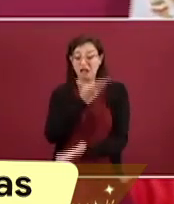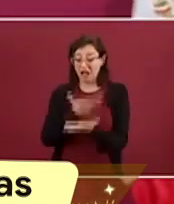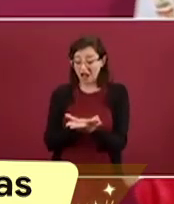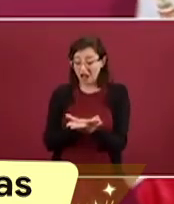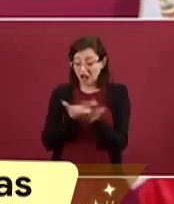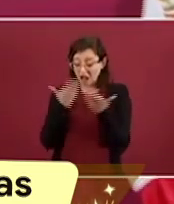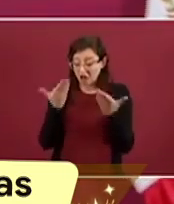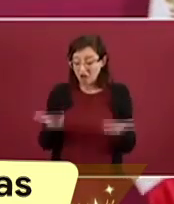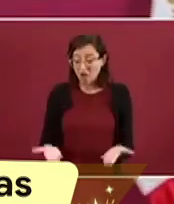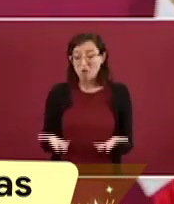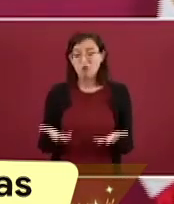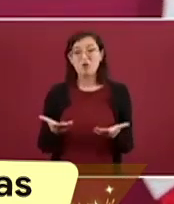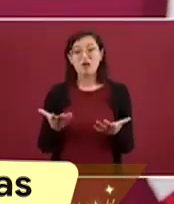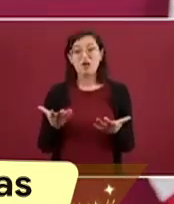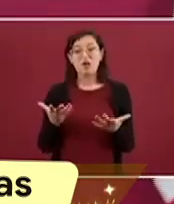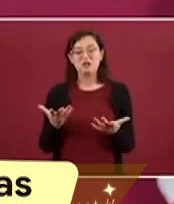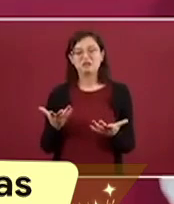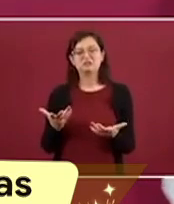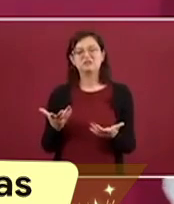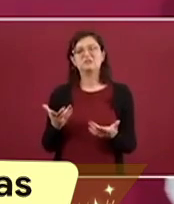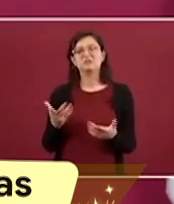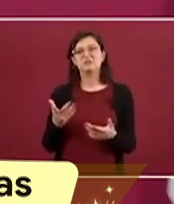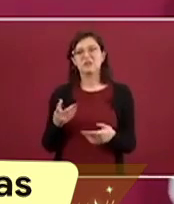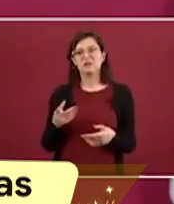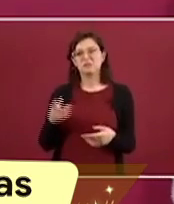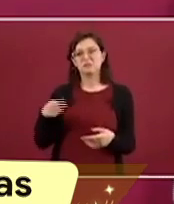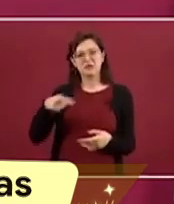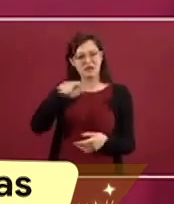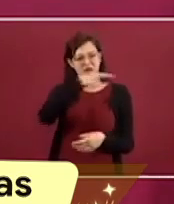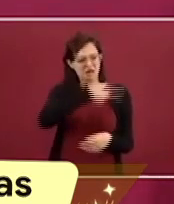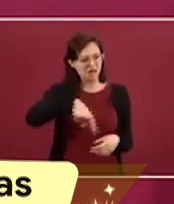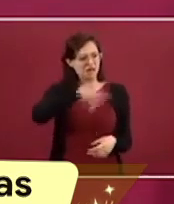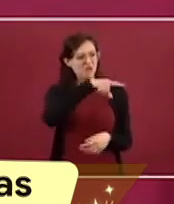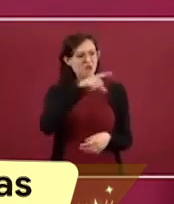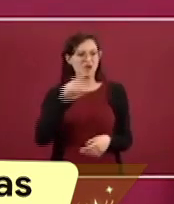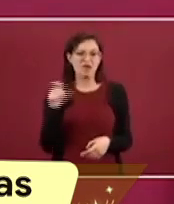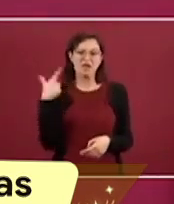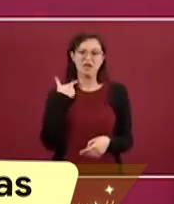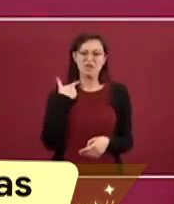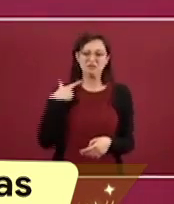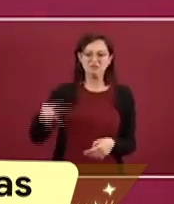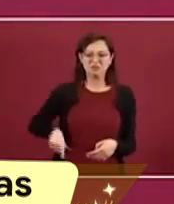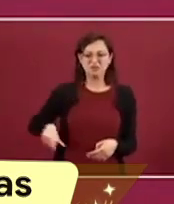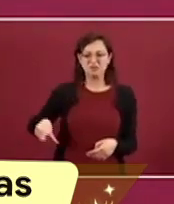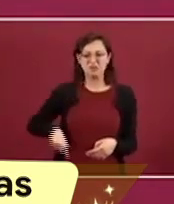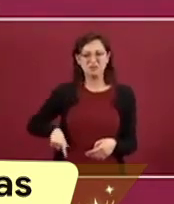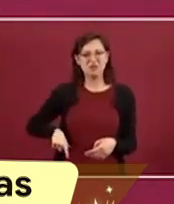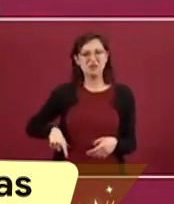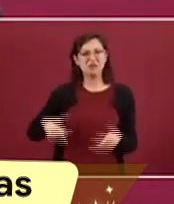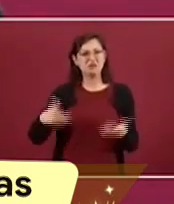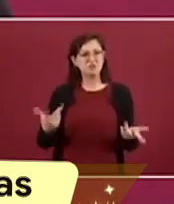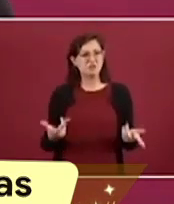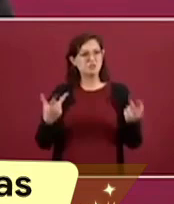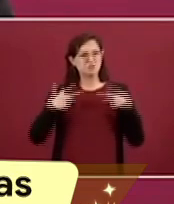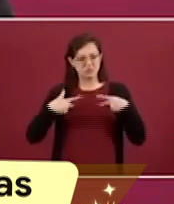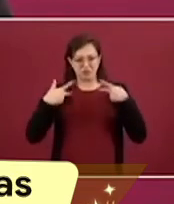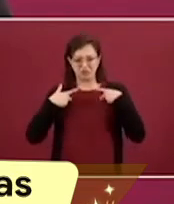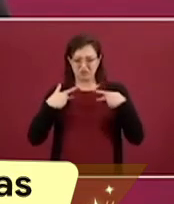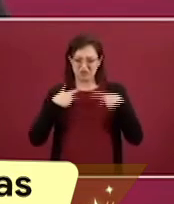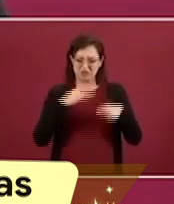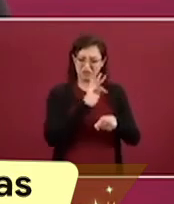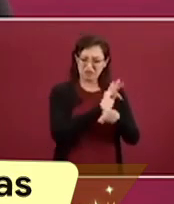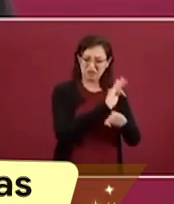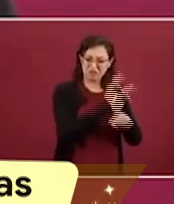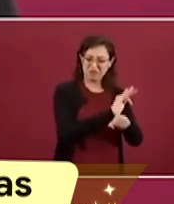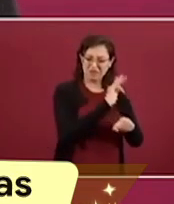en terapia intensiva urgencias neumología e infectología así como también a enfermeros especialistas en terapia intensiva los cuales estarán